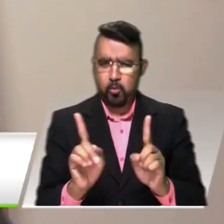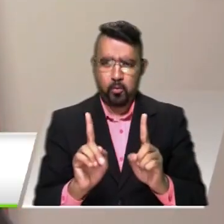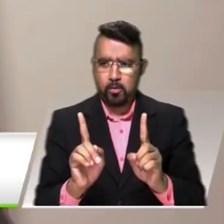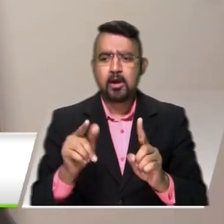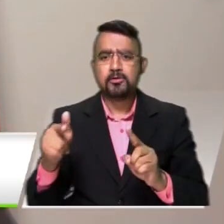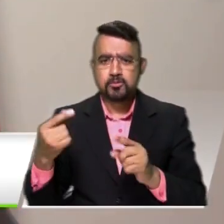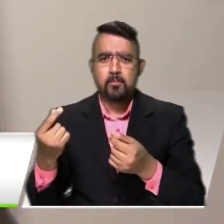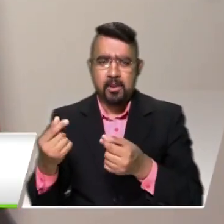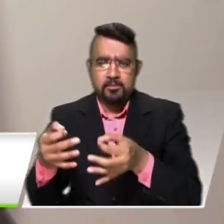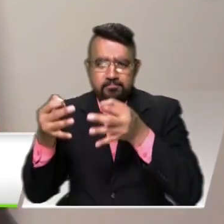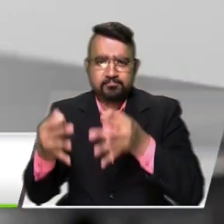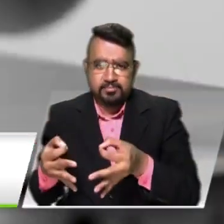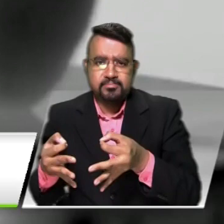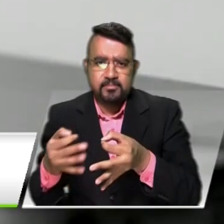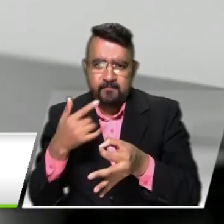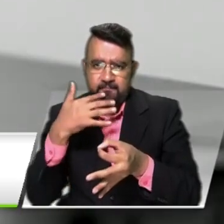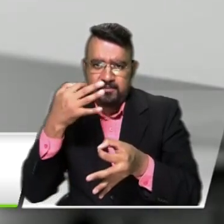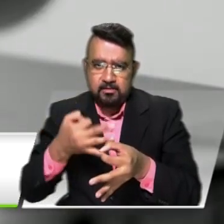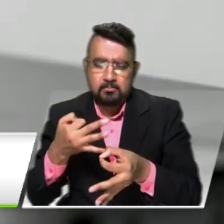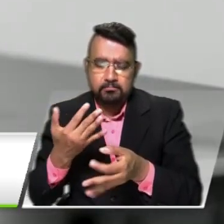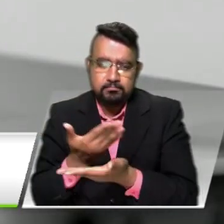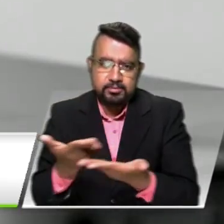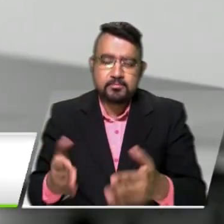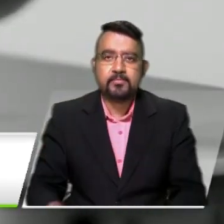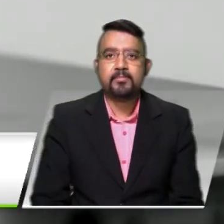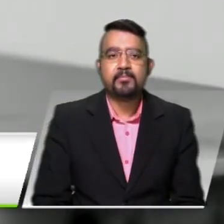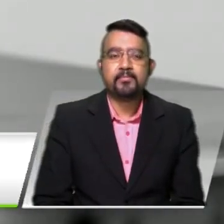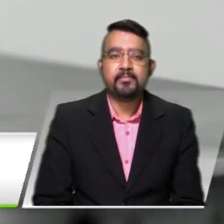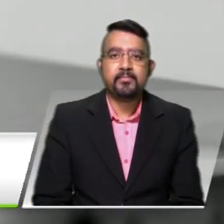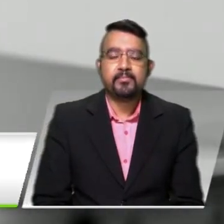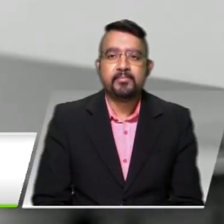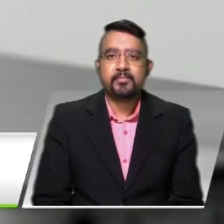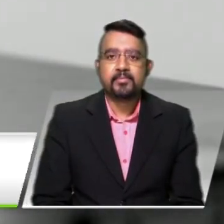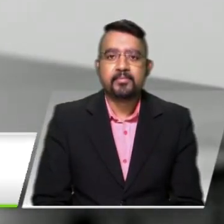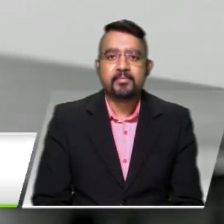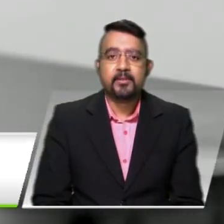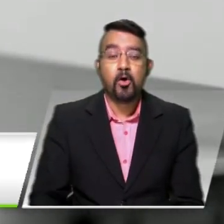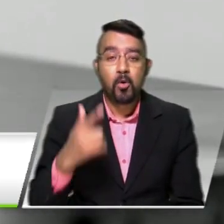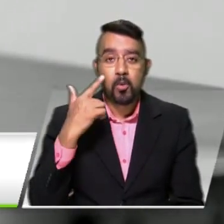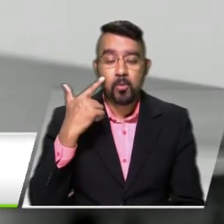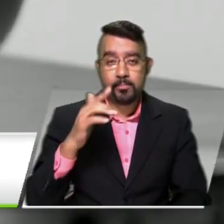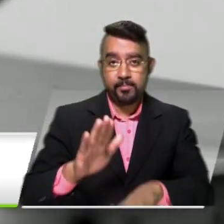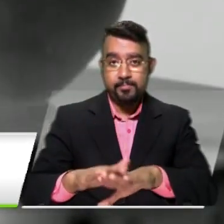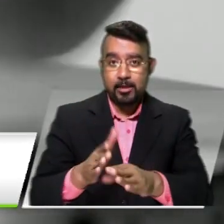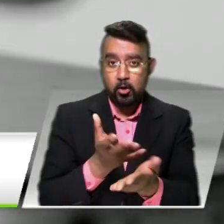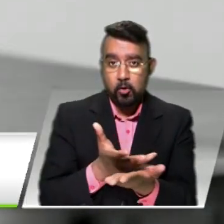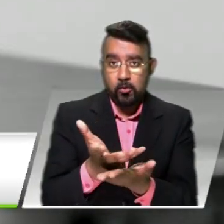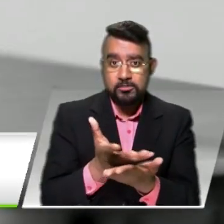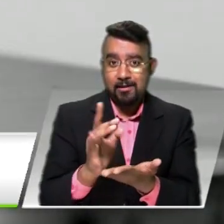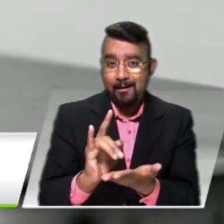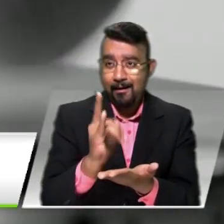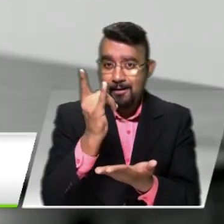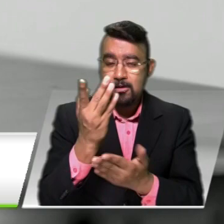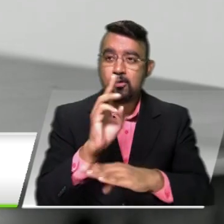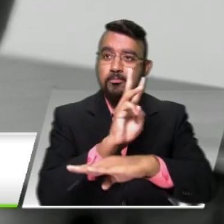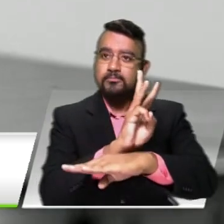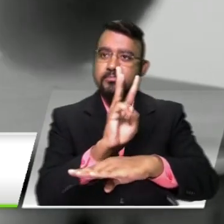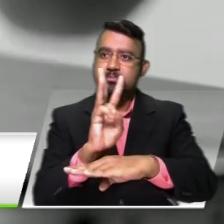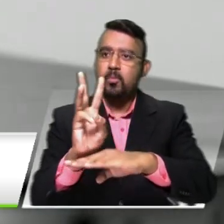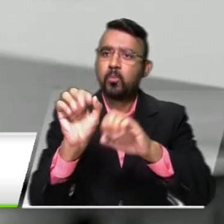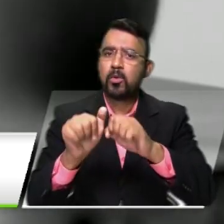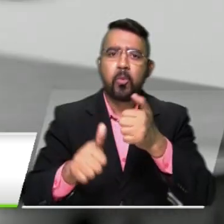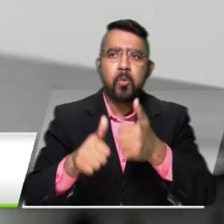canales legales y regulados. Los expertos sugieren que quien vaya a hacer uso de este tipo de producto digital verifique el aval